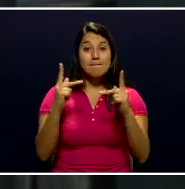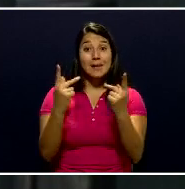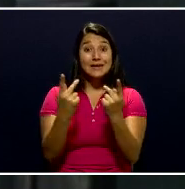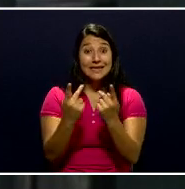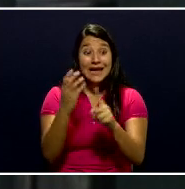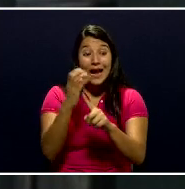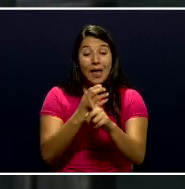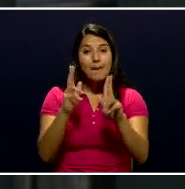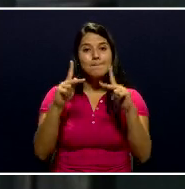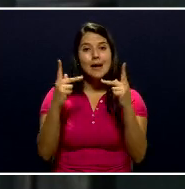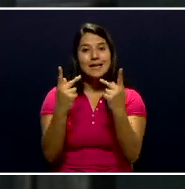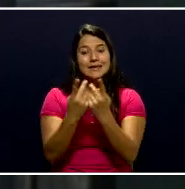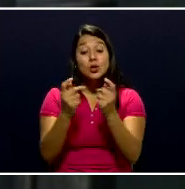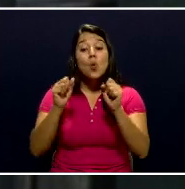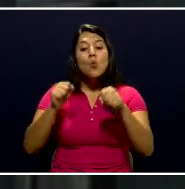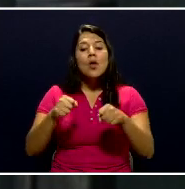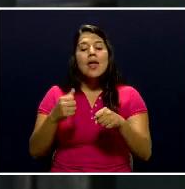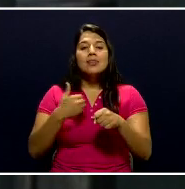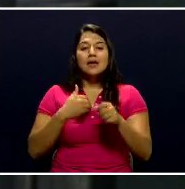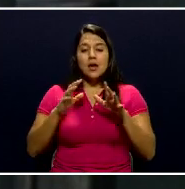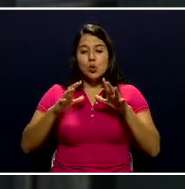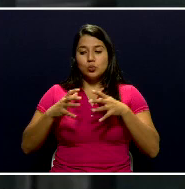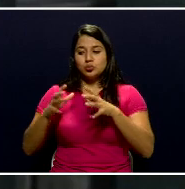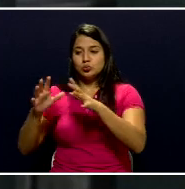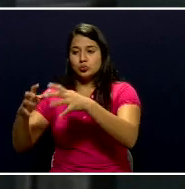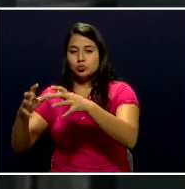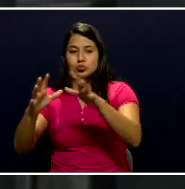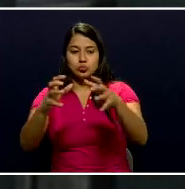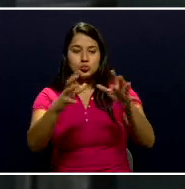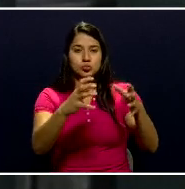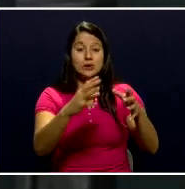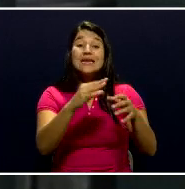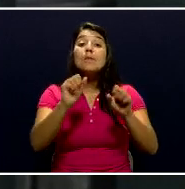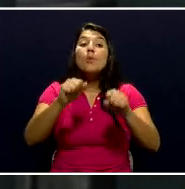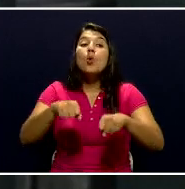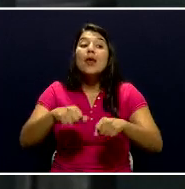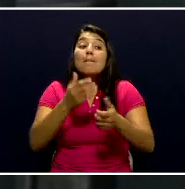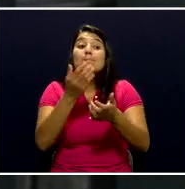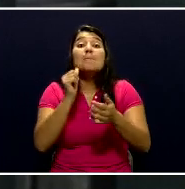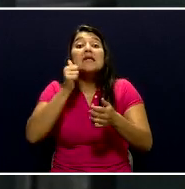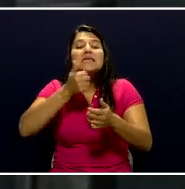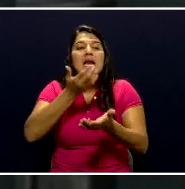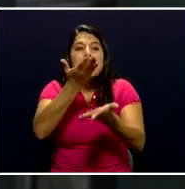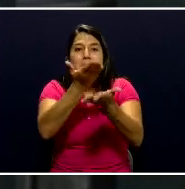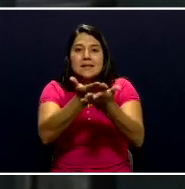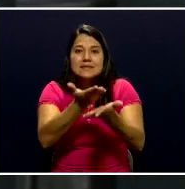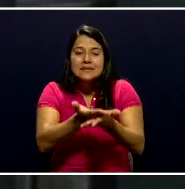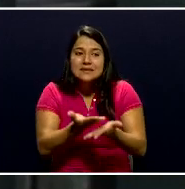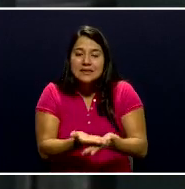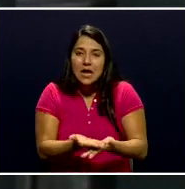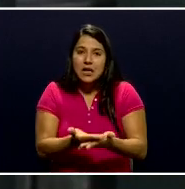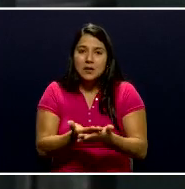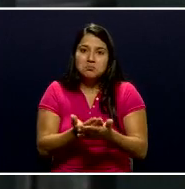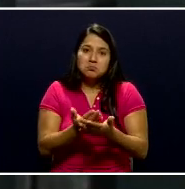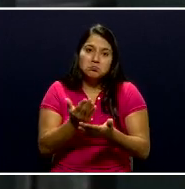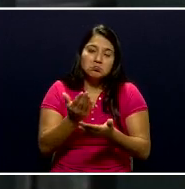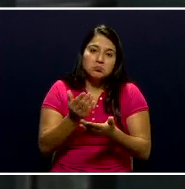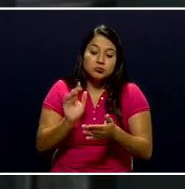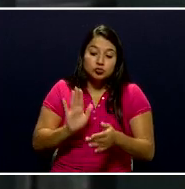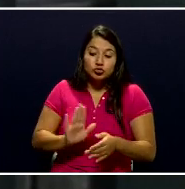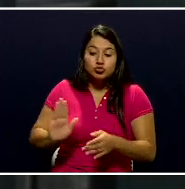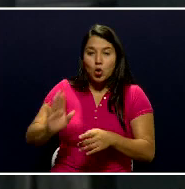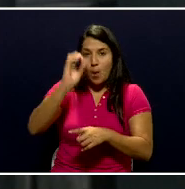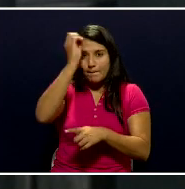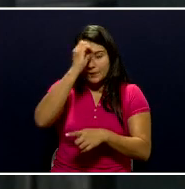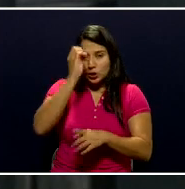reunirse y empezar a trabajar en las mociones que se estarían presentando a este proyecto de flexibilizar las jornadas laborales para evitar el desempleo.